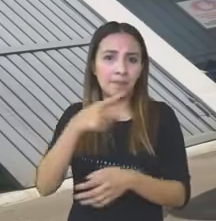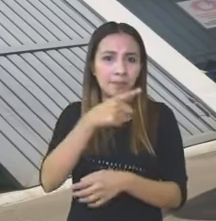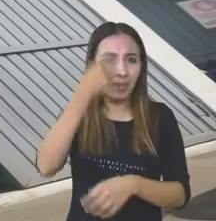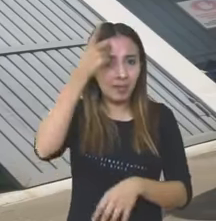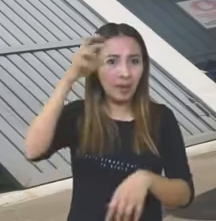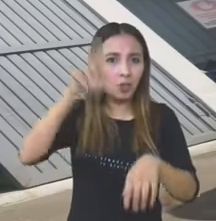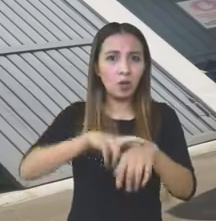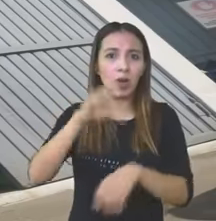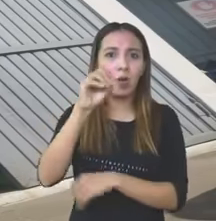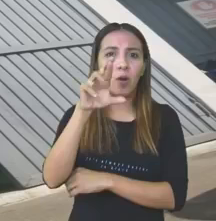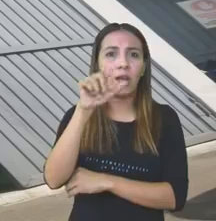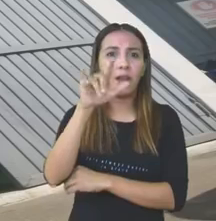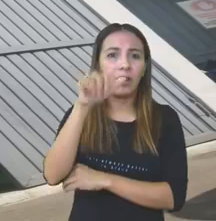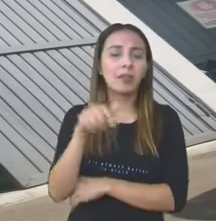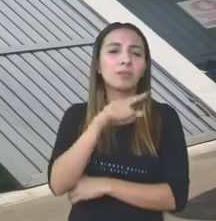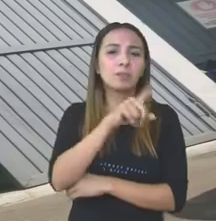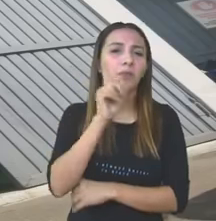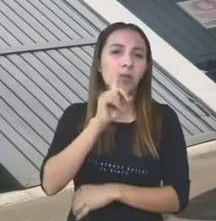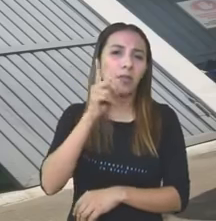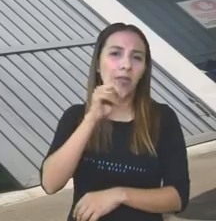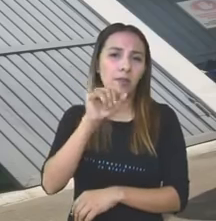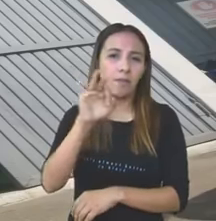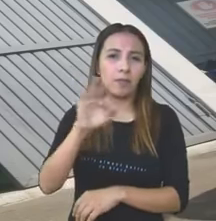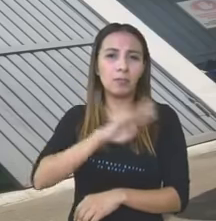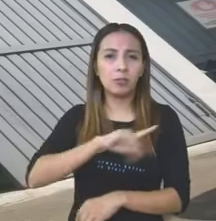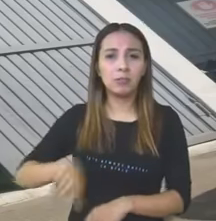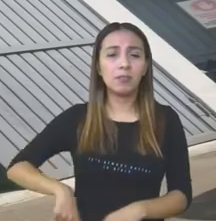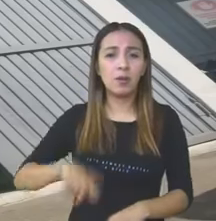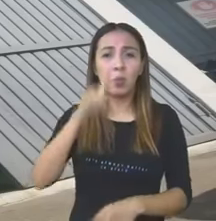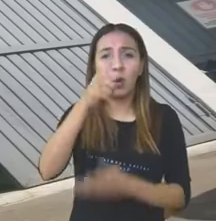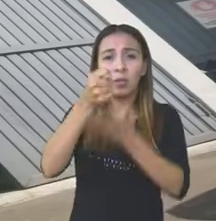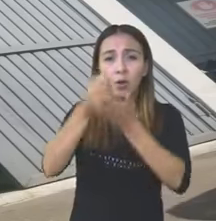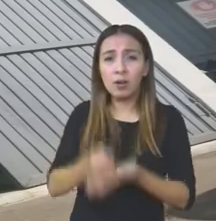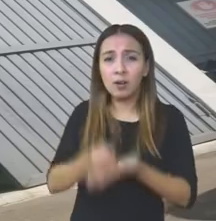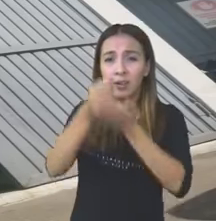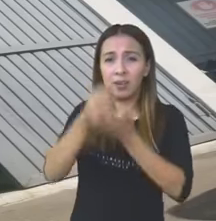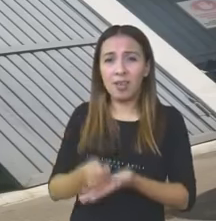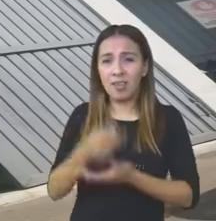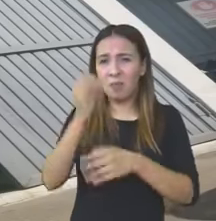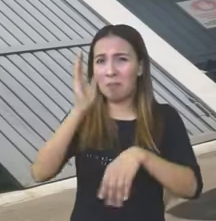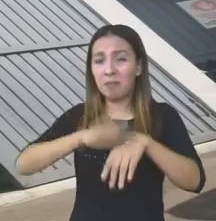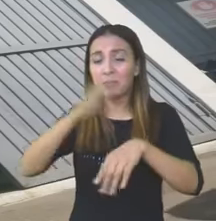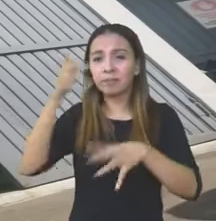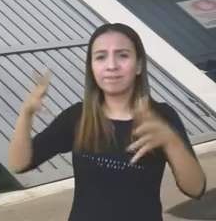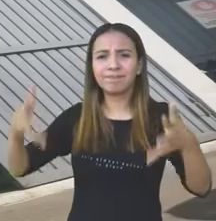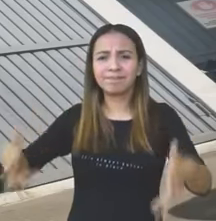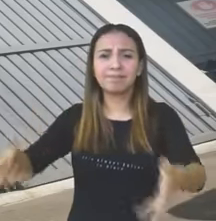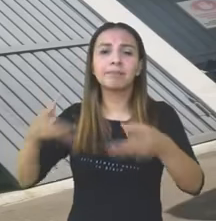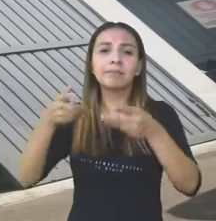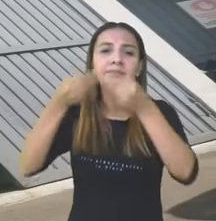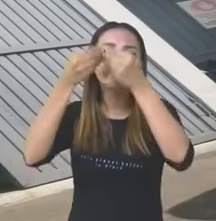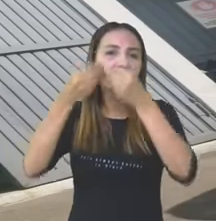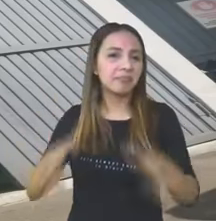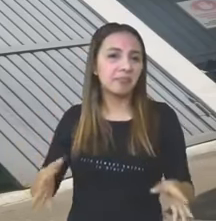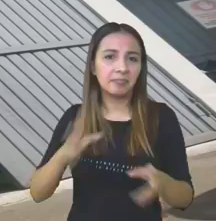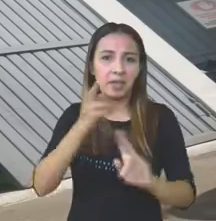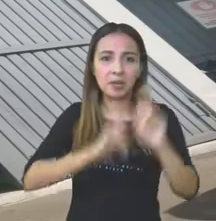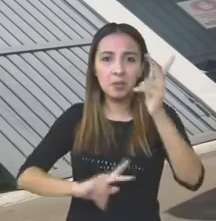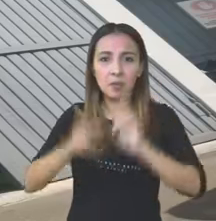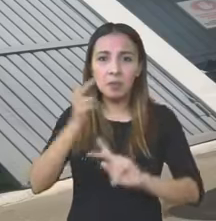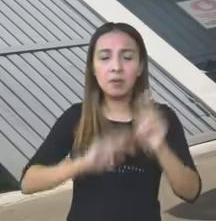Oralia Tinoco del DIF municipal. Una tonelada y fracción de verdura. Ahora